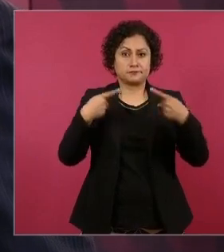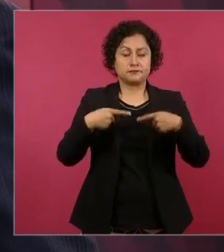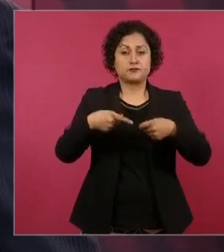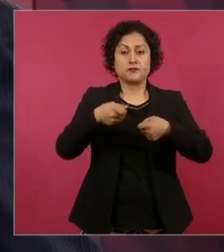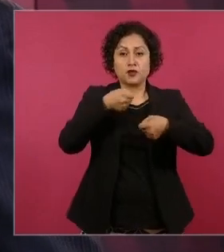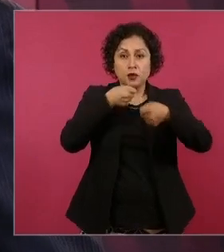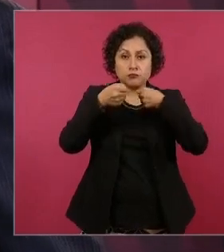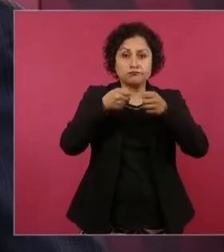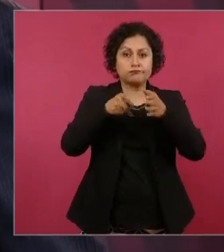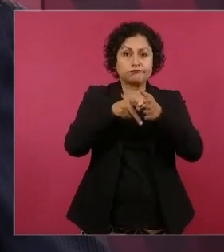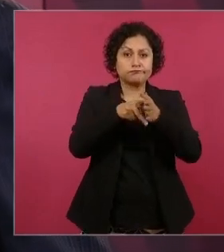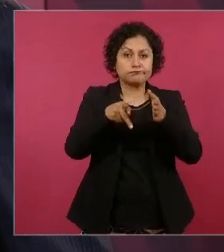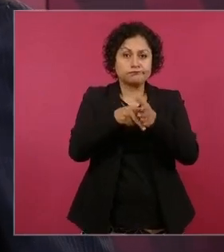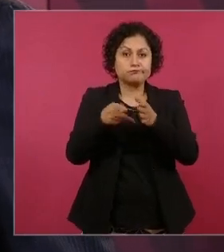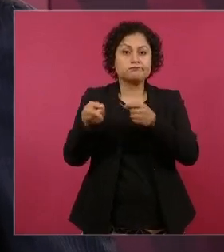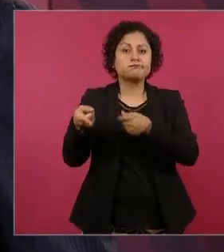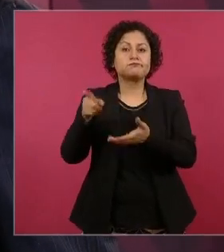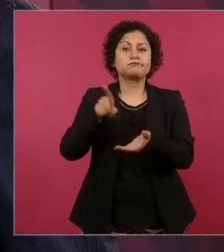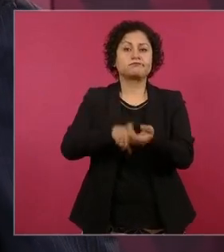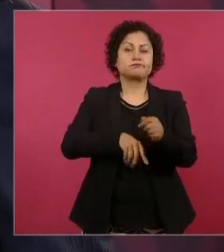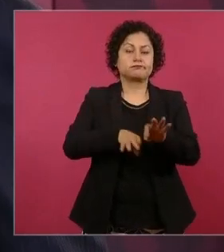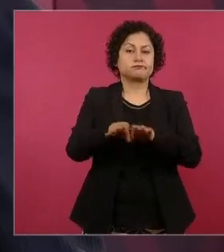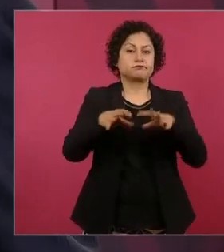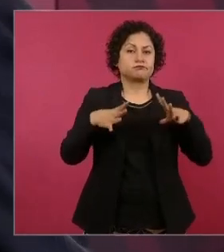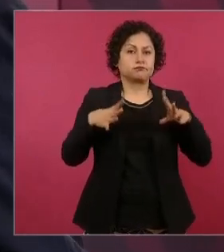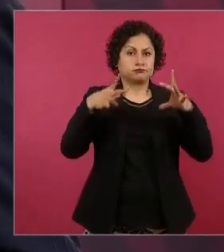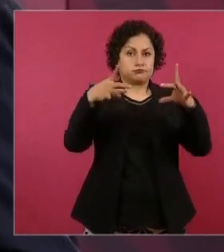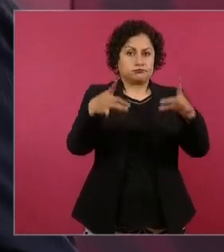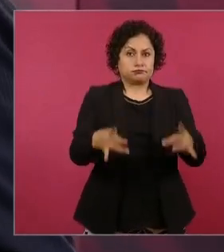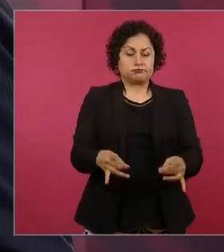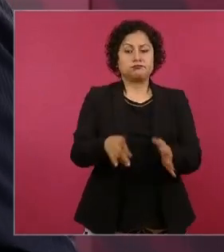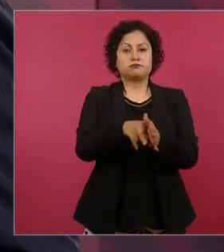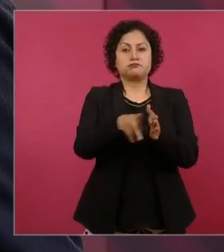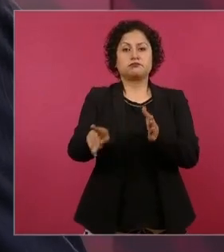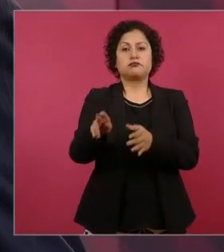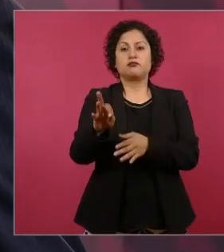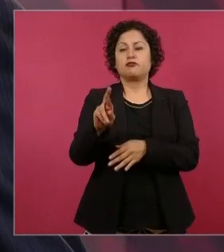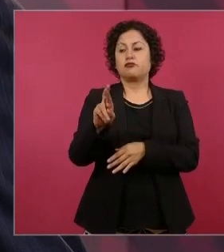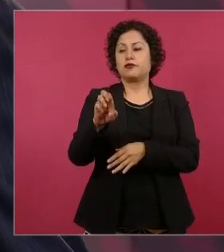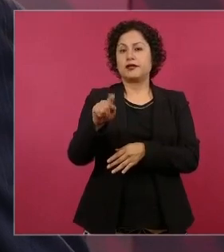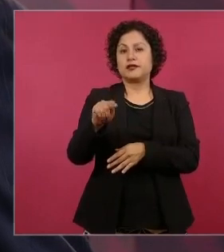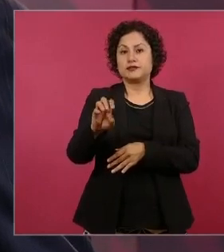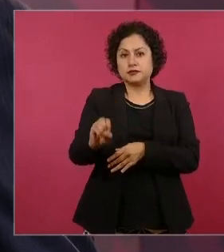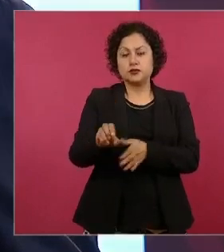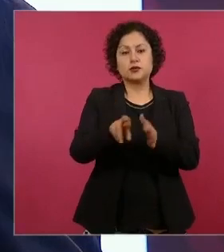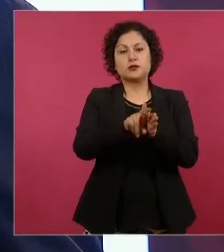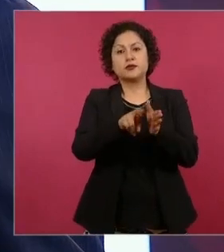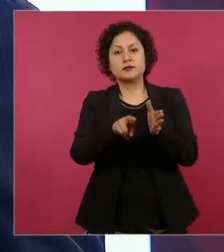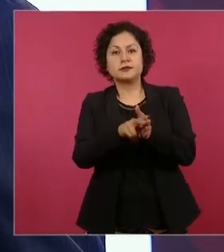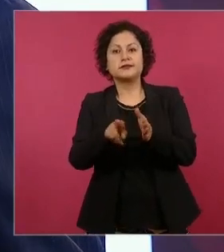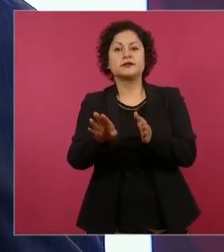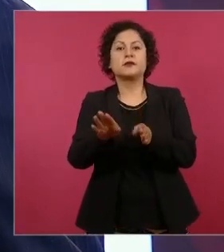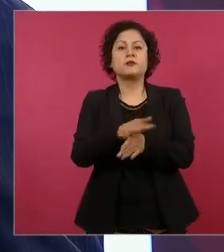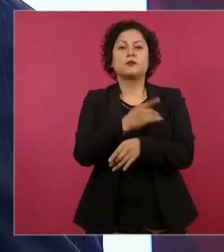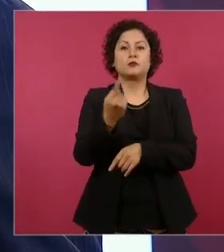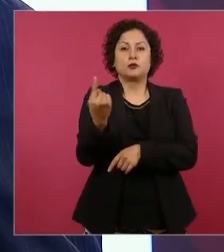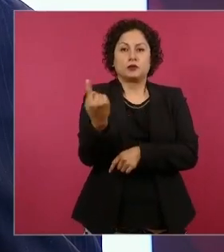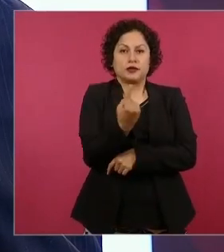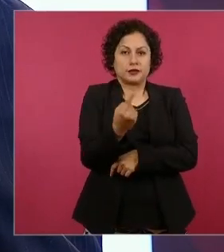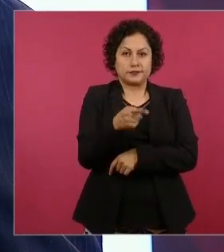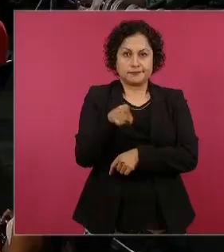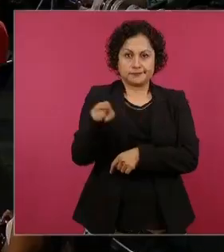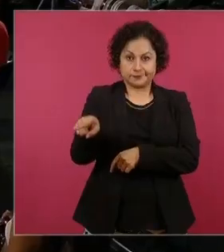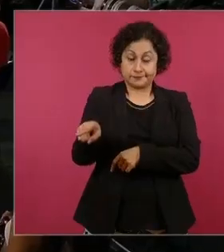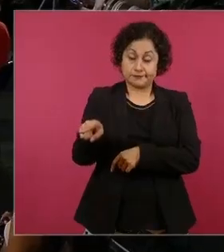de los diarios Por Esto y la revista Por Qué. Mario